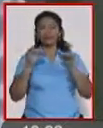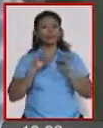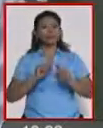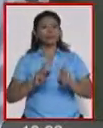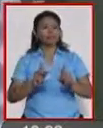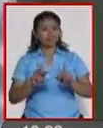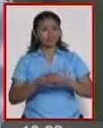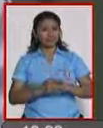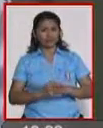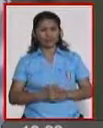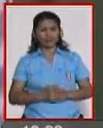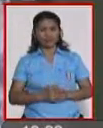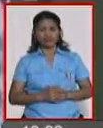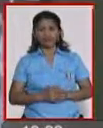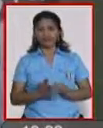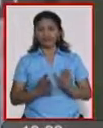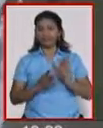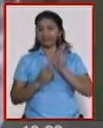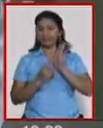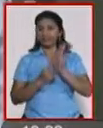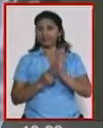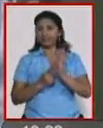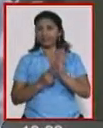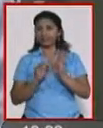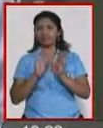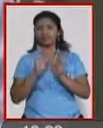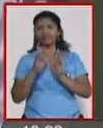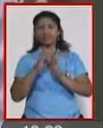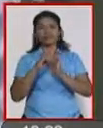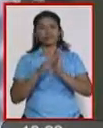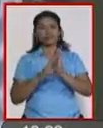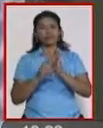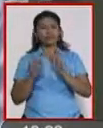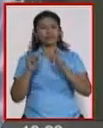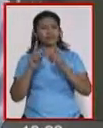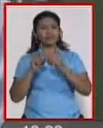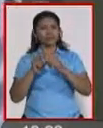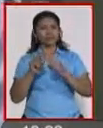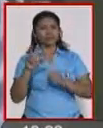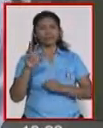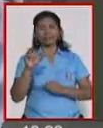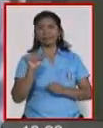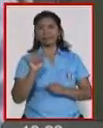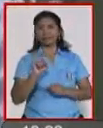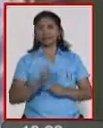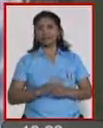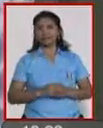oportunidad de presentar, ¿no?, sus requisitos hasta el